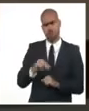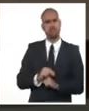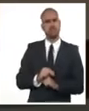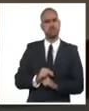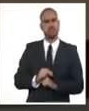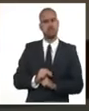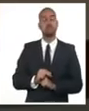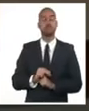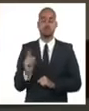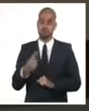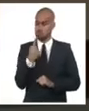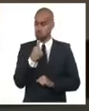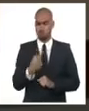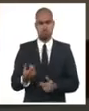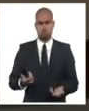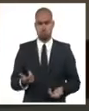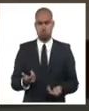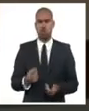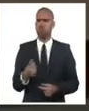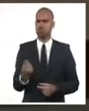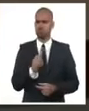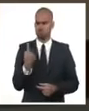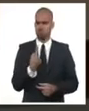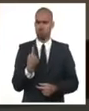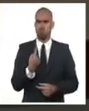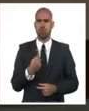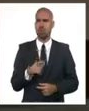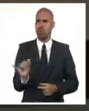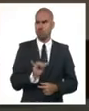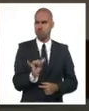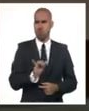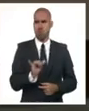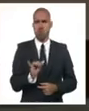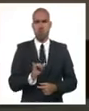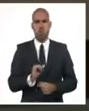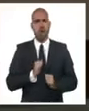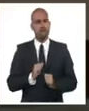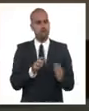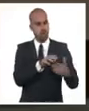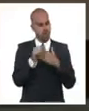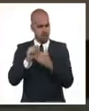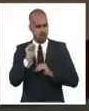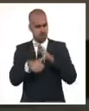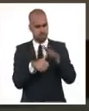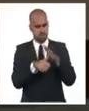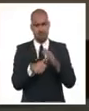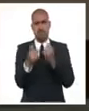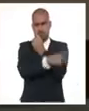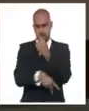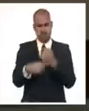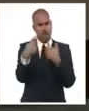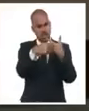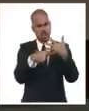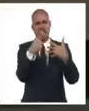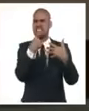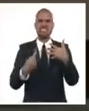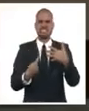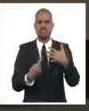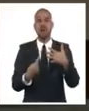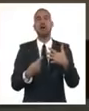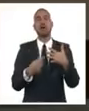También queremos destacar que nosotros compartimos la posición de los líderes de la región que han reclamado con firmeza